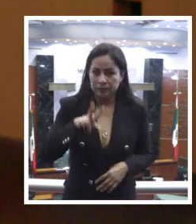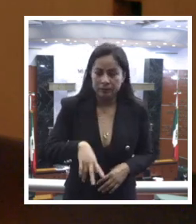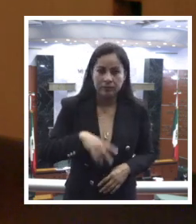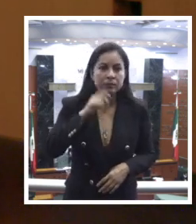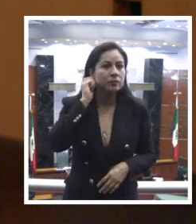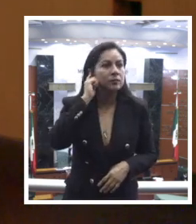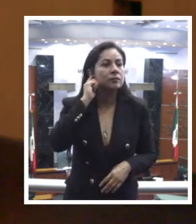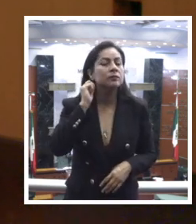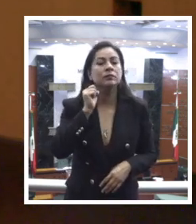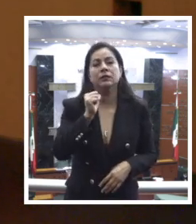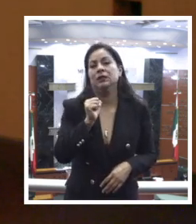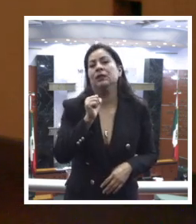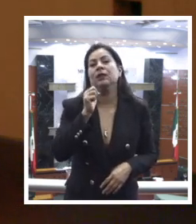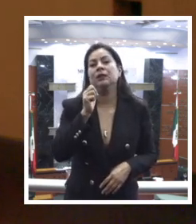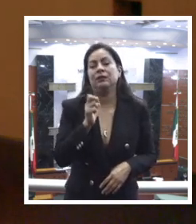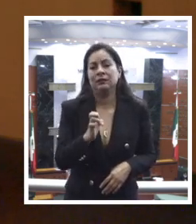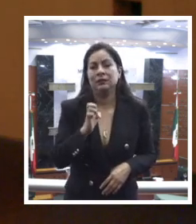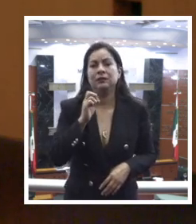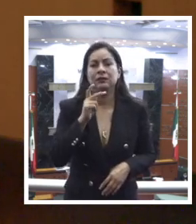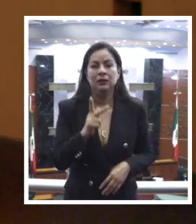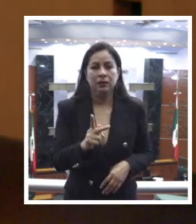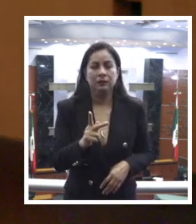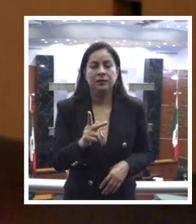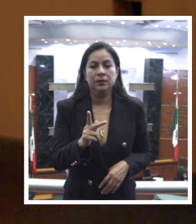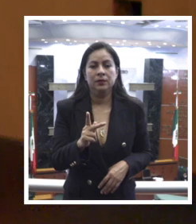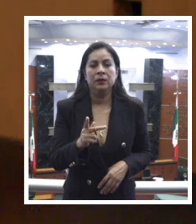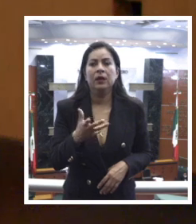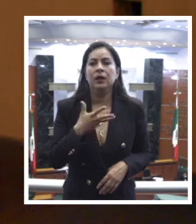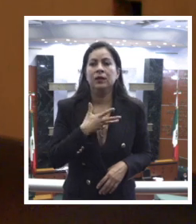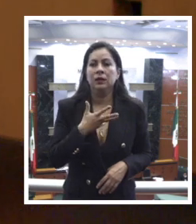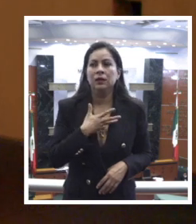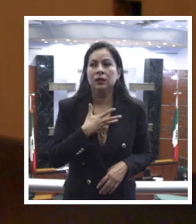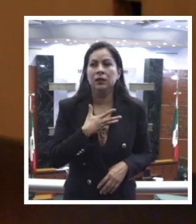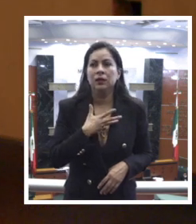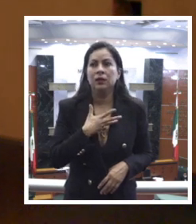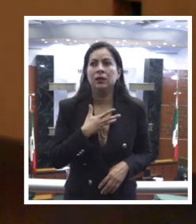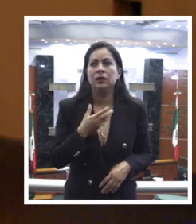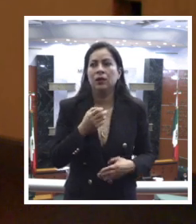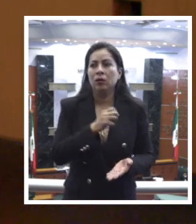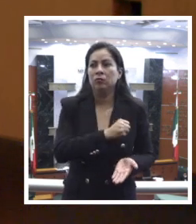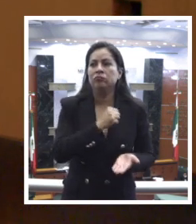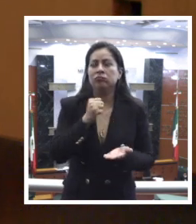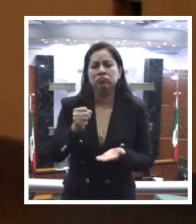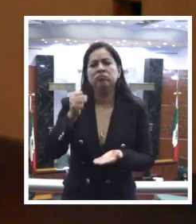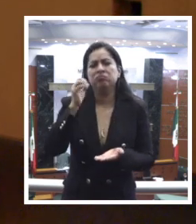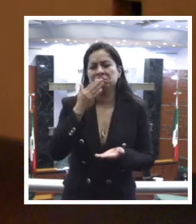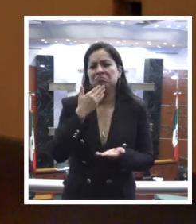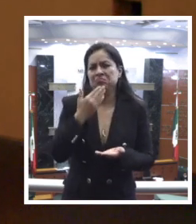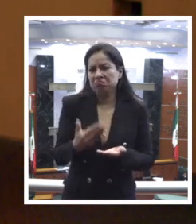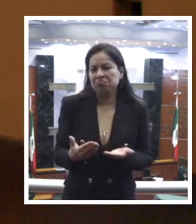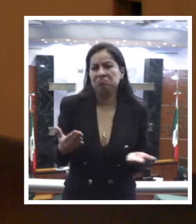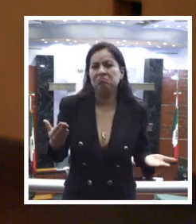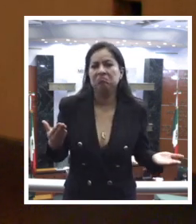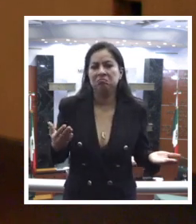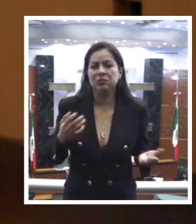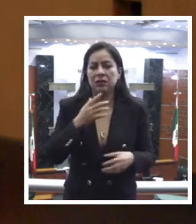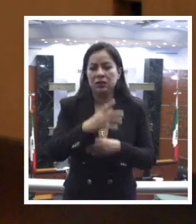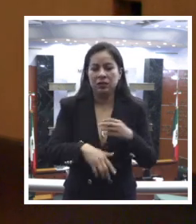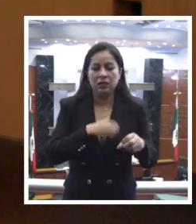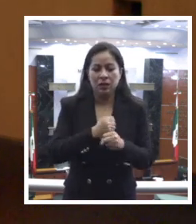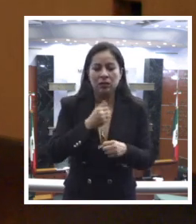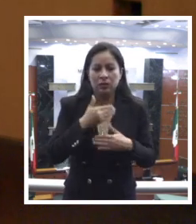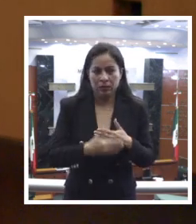Efectivamente, la Secretaría de Educación Guerrero tiene un presupuesto muy considerable en este año que